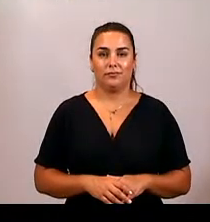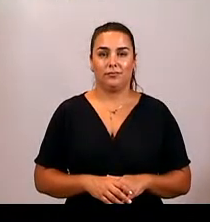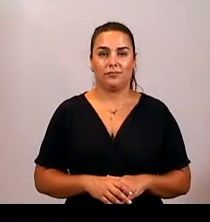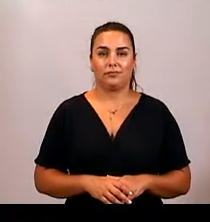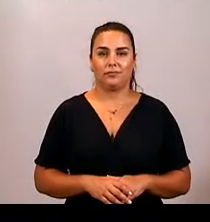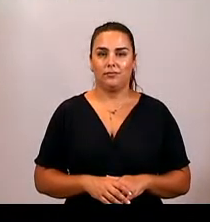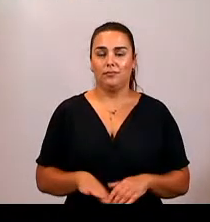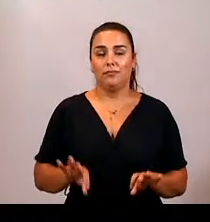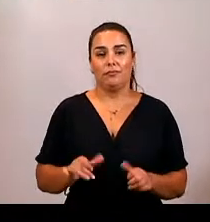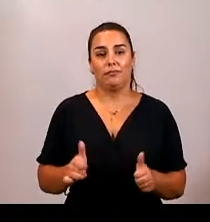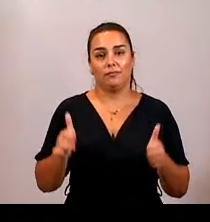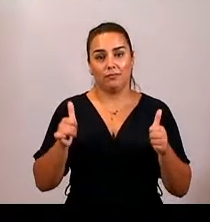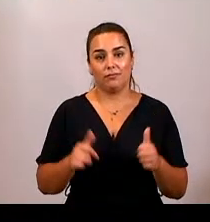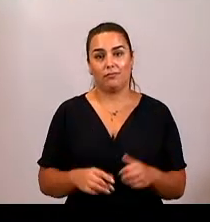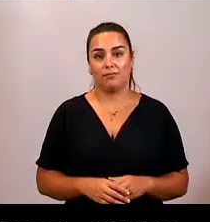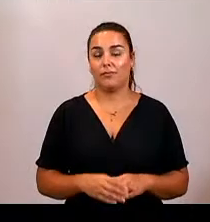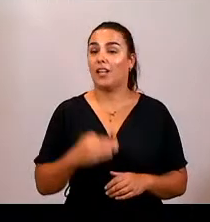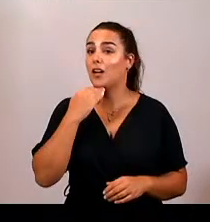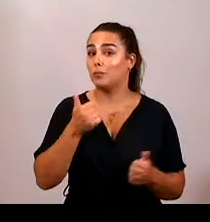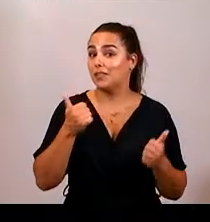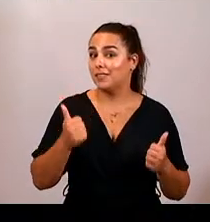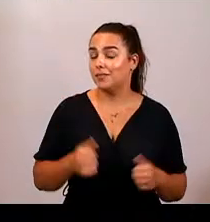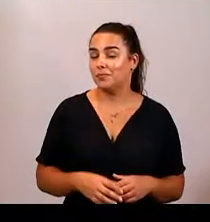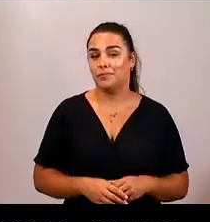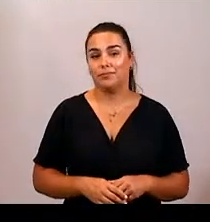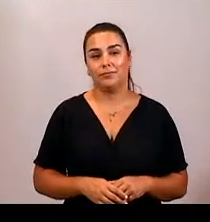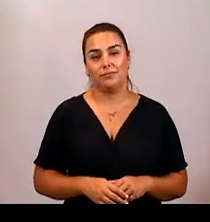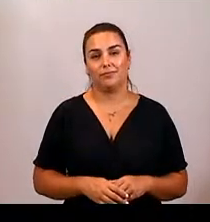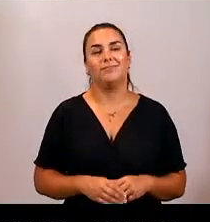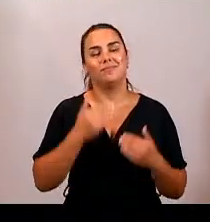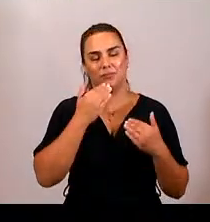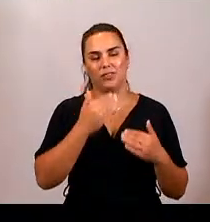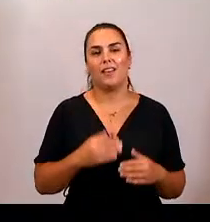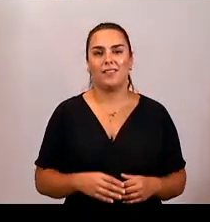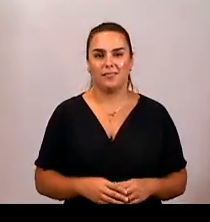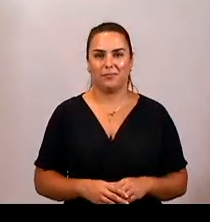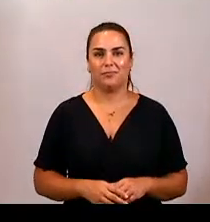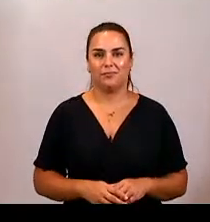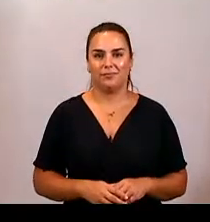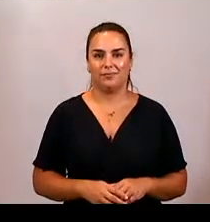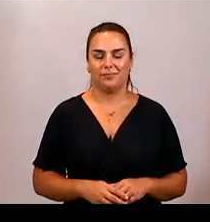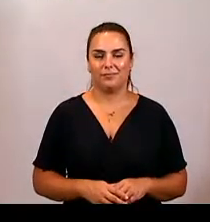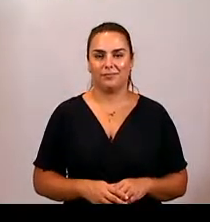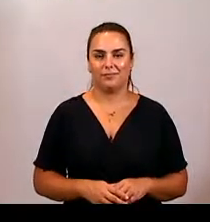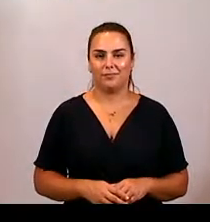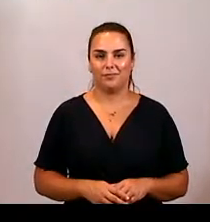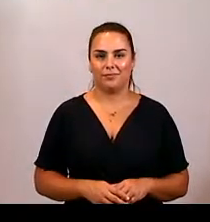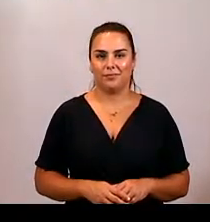¿Alguna cosita más? Muchas gracias. Que tengan buen día.